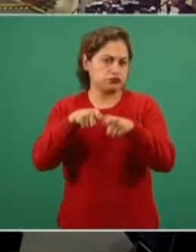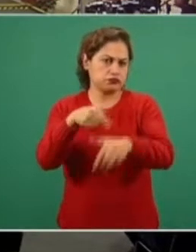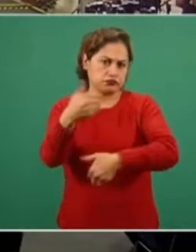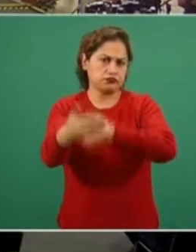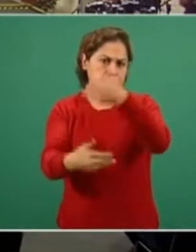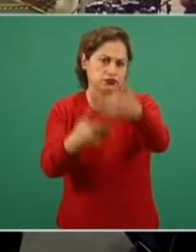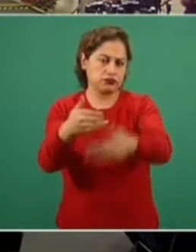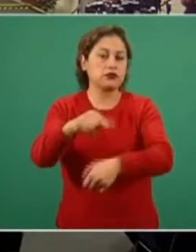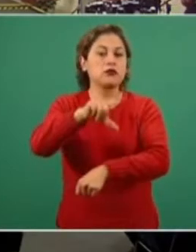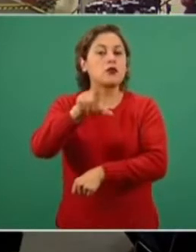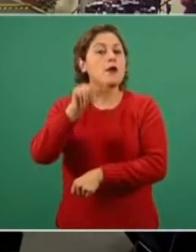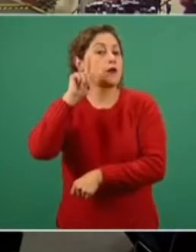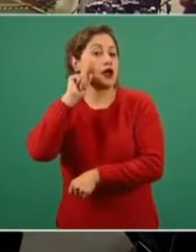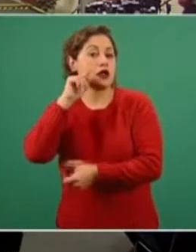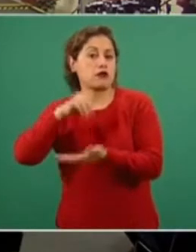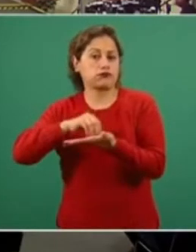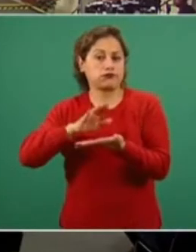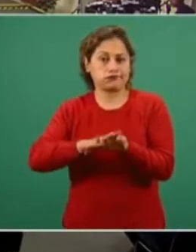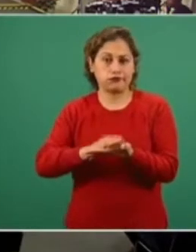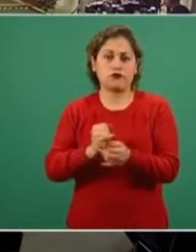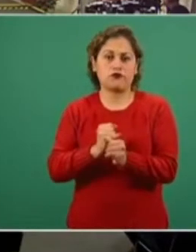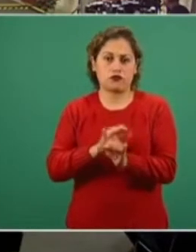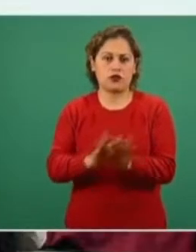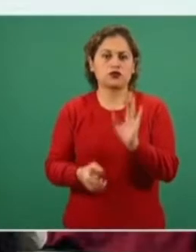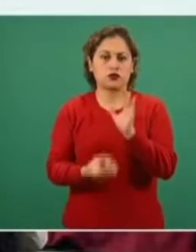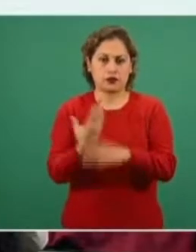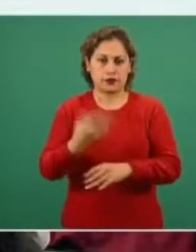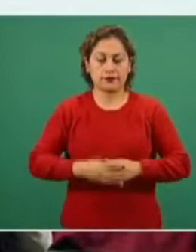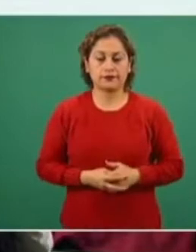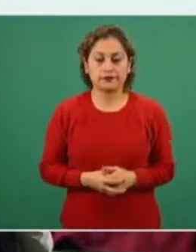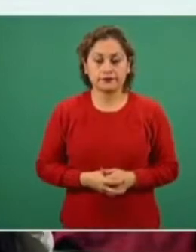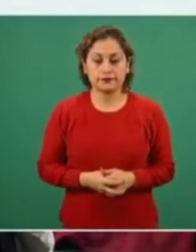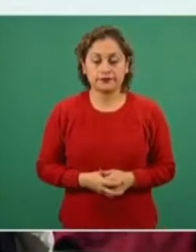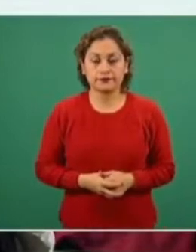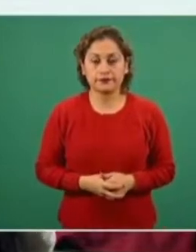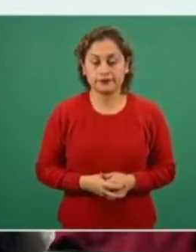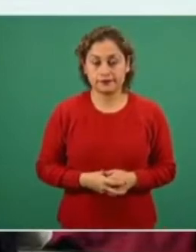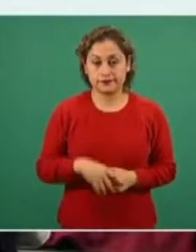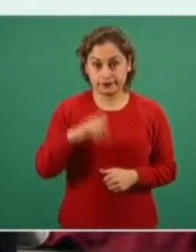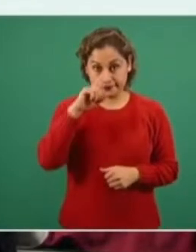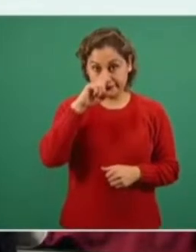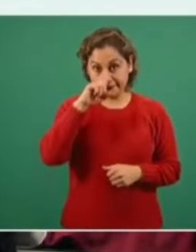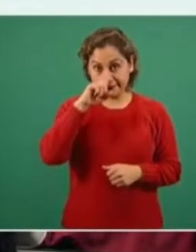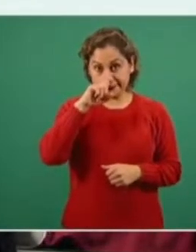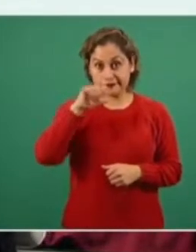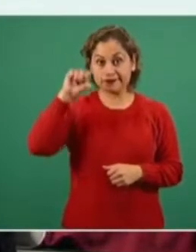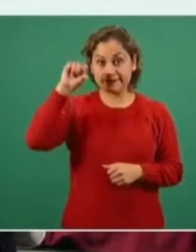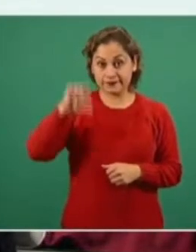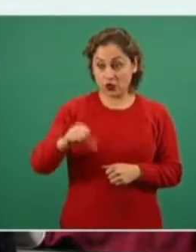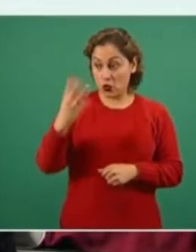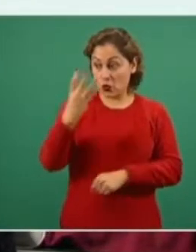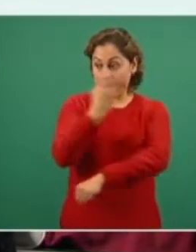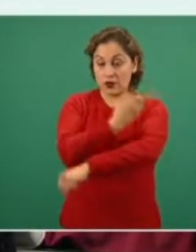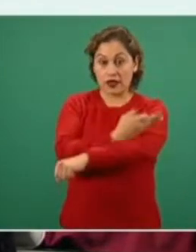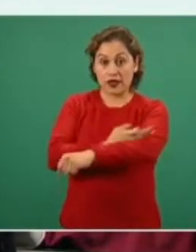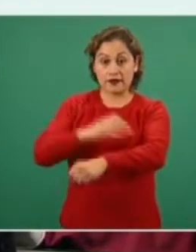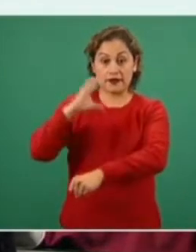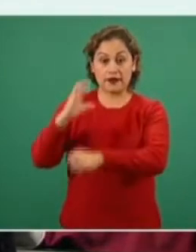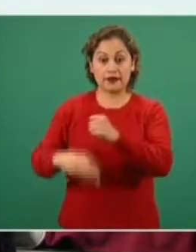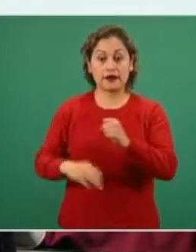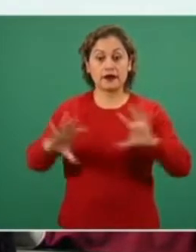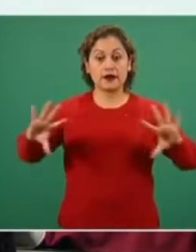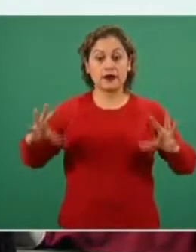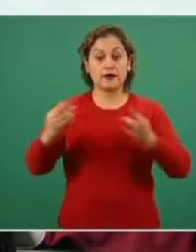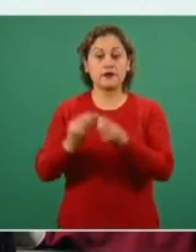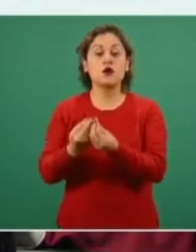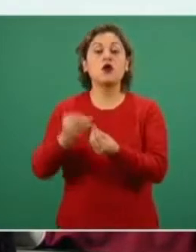diferentes puestos de vacunación de la Ciudad de México. Entonces, el día de hoy se han vacunado hasta las 4 de la tarde 4.002